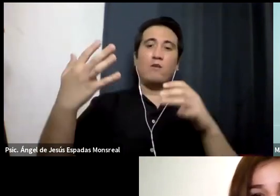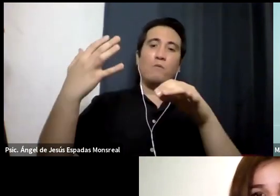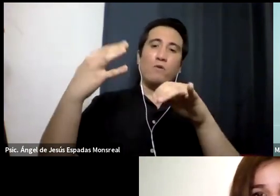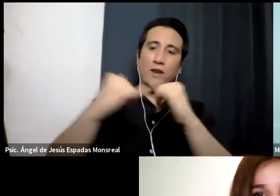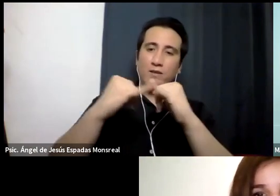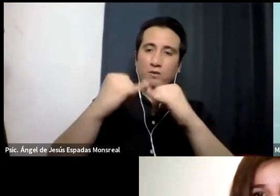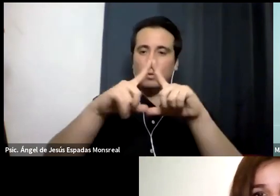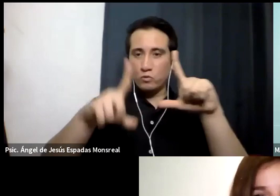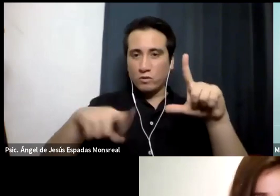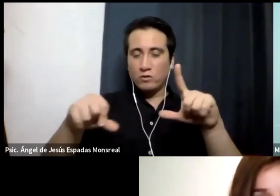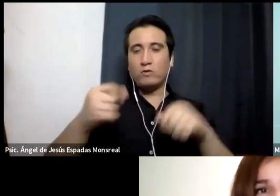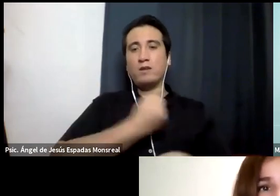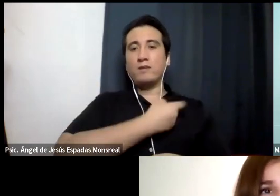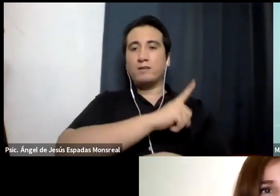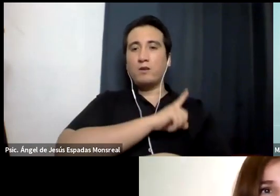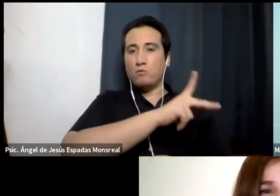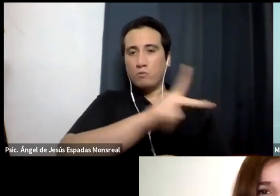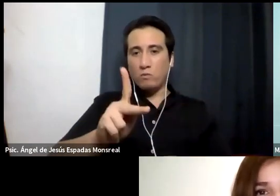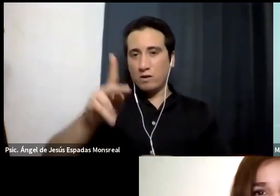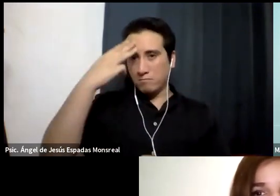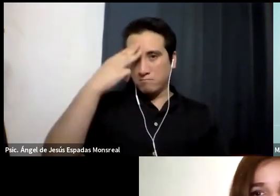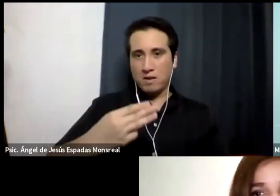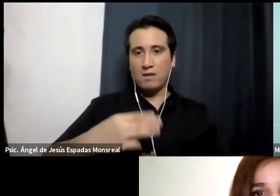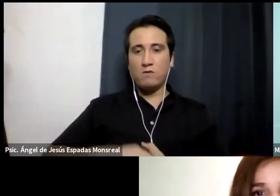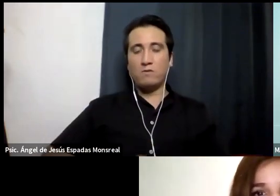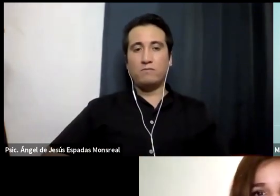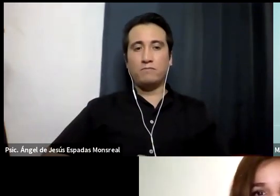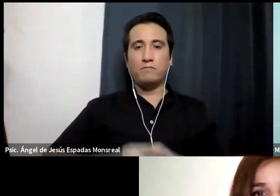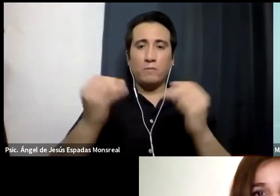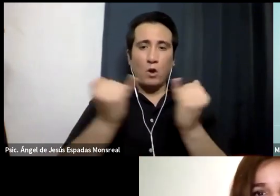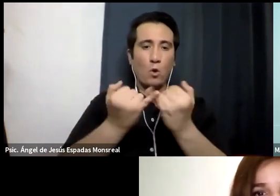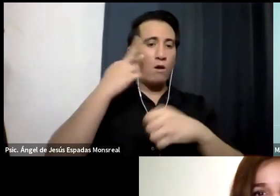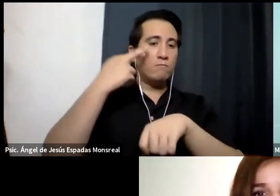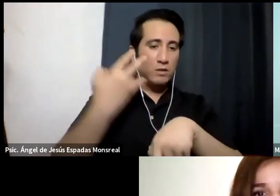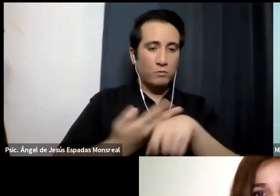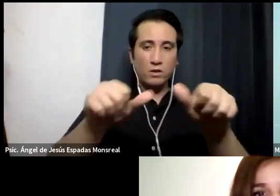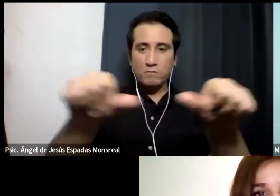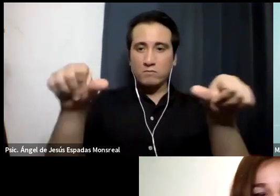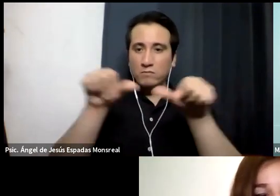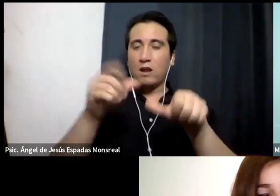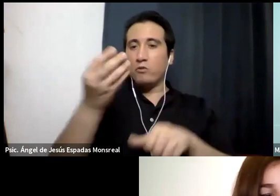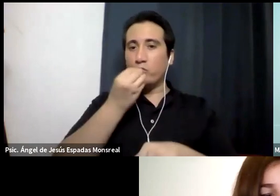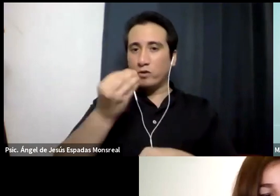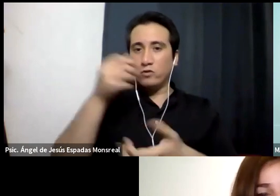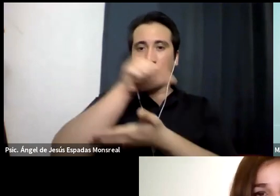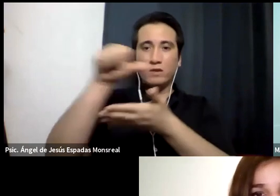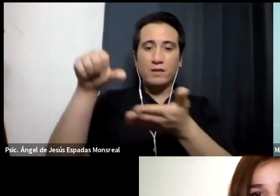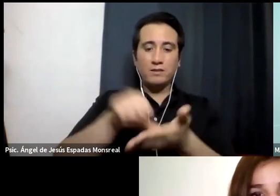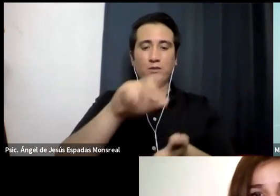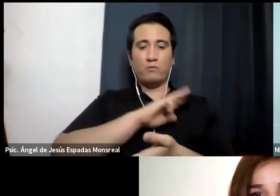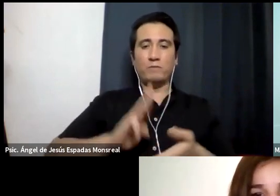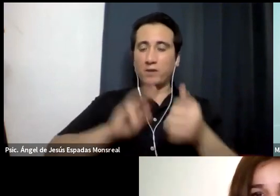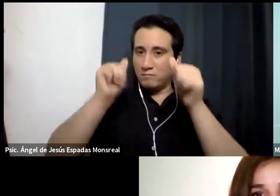Nacional de Salud Pública de México. Fue responsable del Departamento de Nutrición y del Centro Municipal de